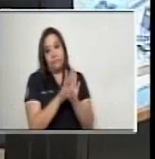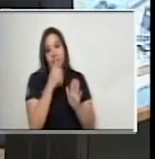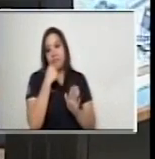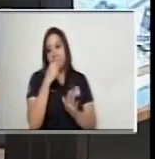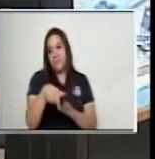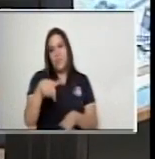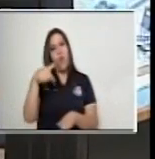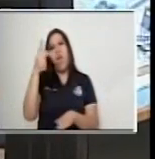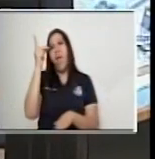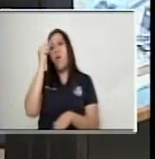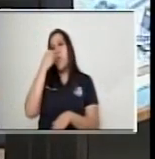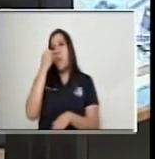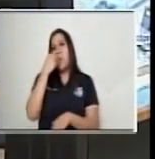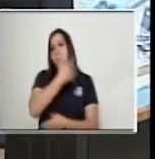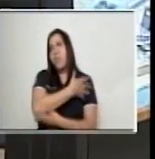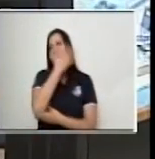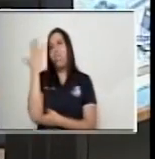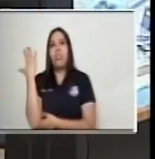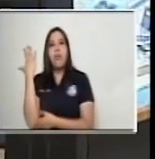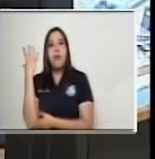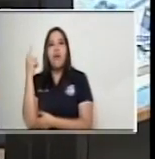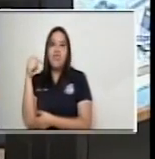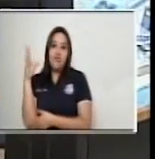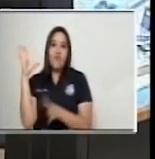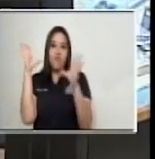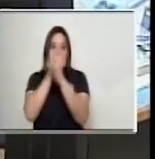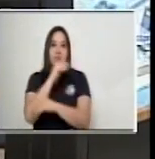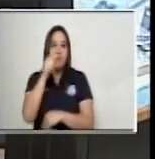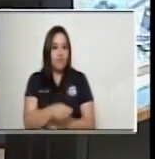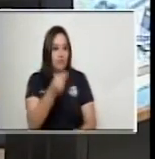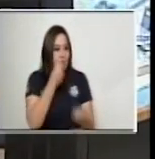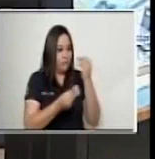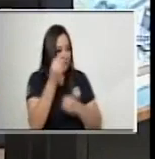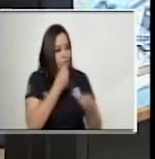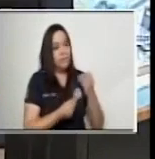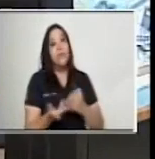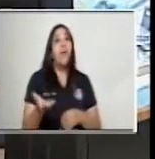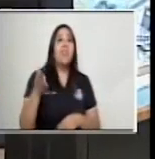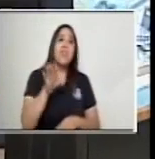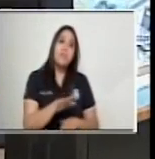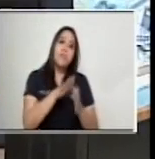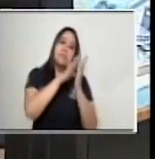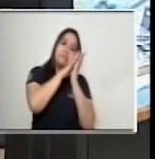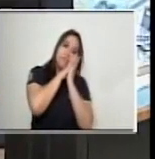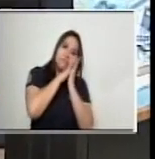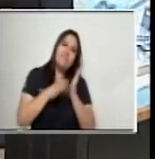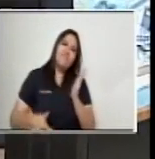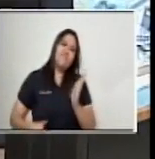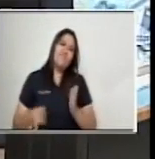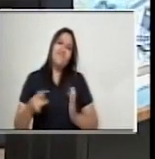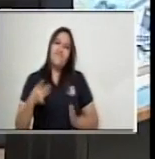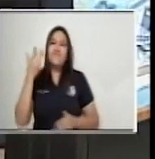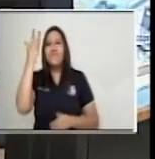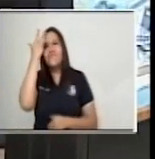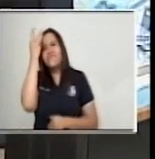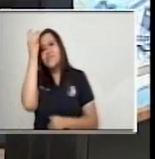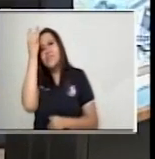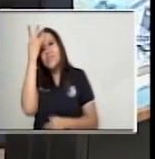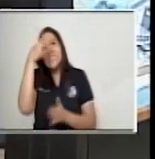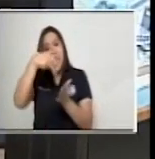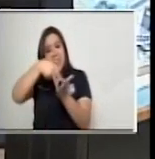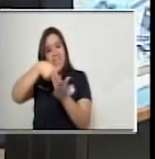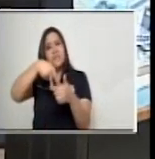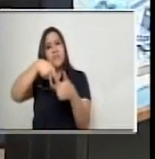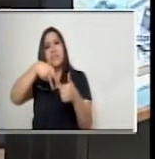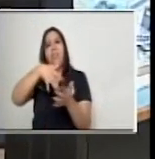la noche no podemos dormir, nos duele el estómago, la cabeza, sentimos las piernas dormidas y